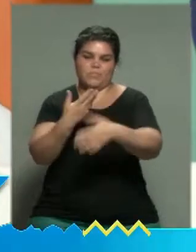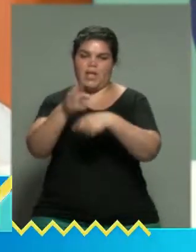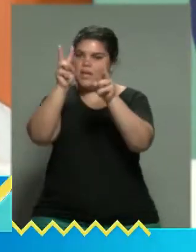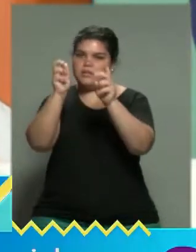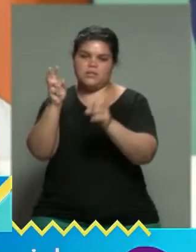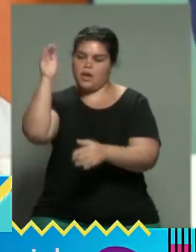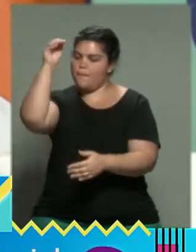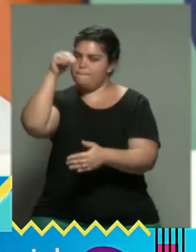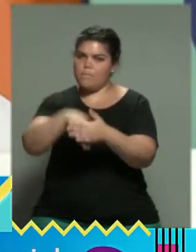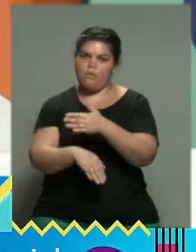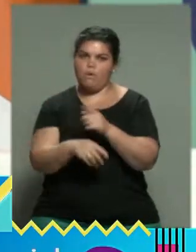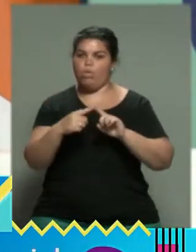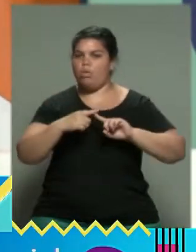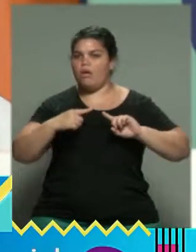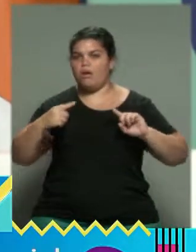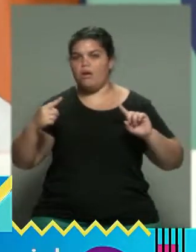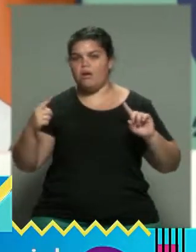más extenso.